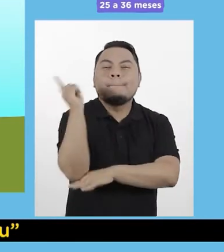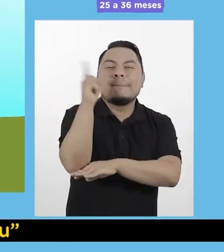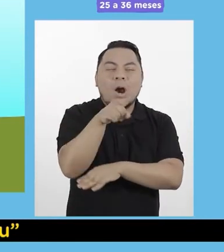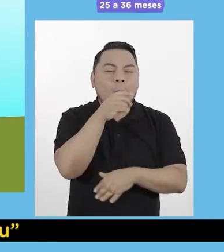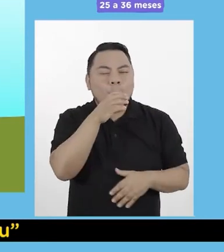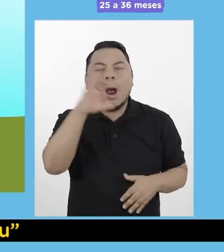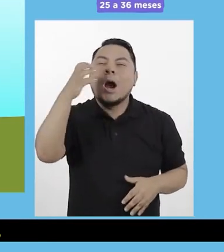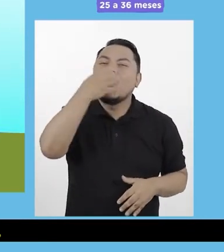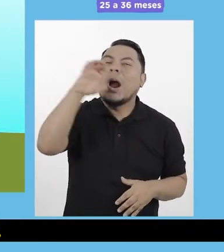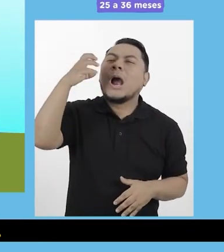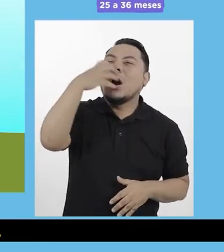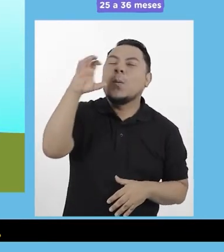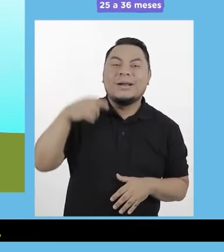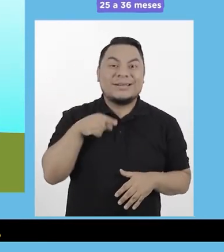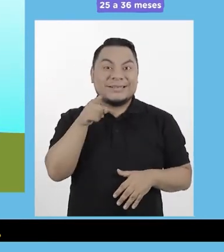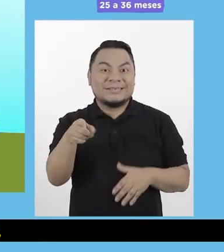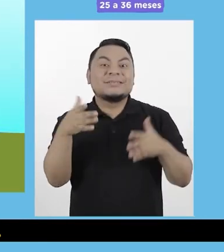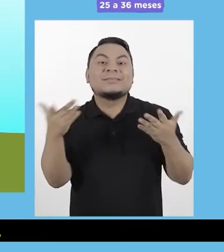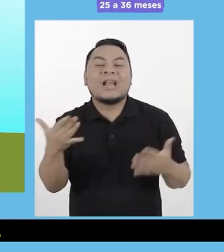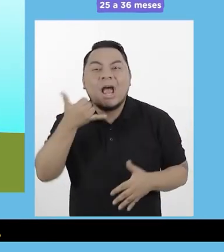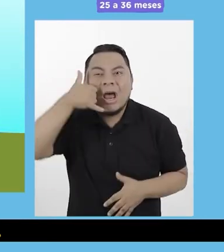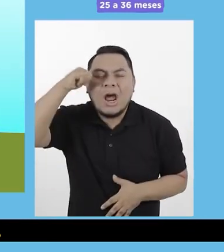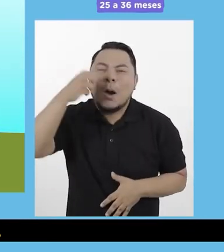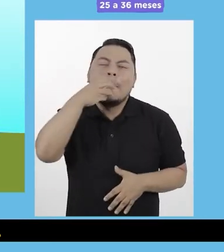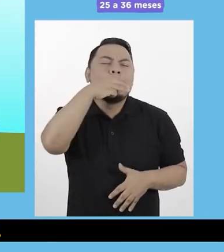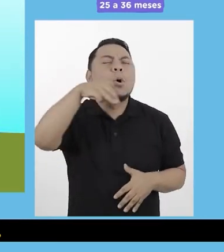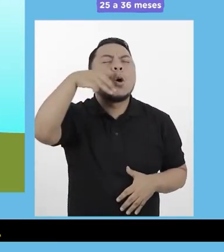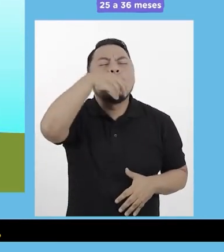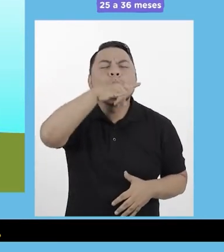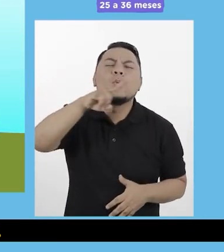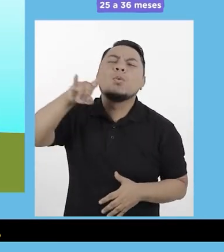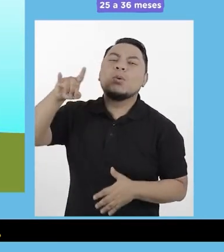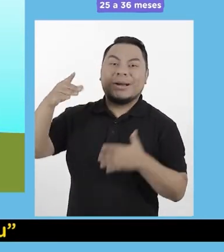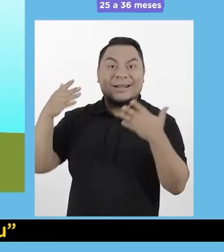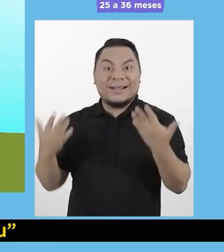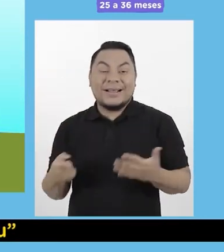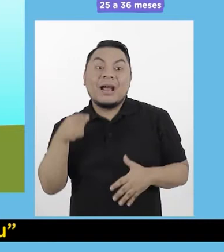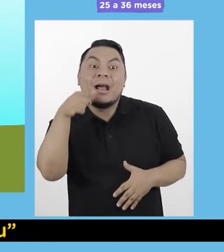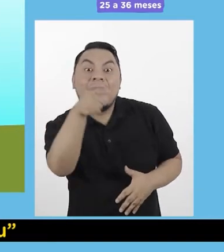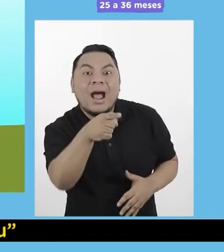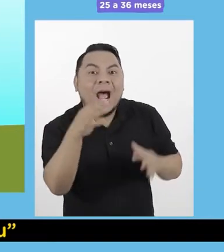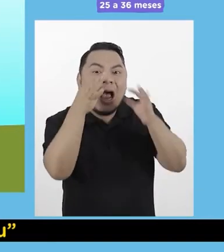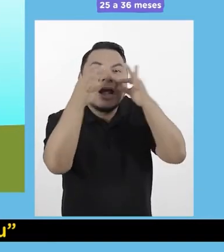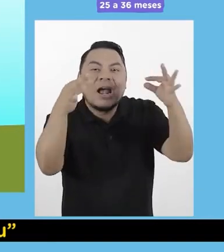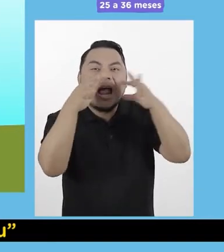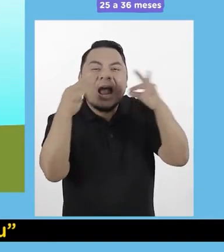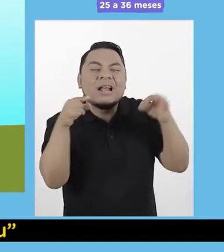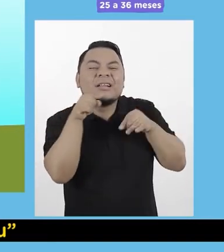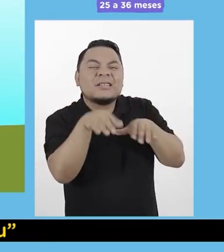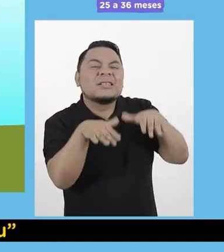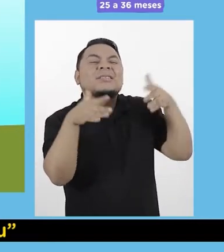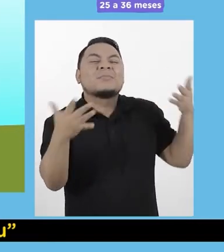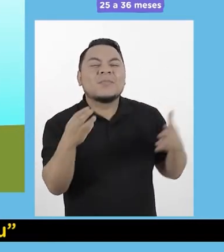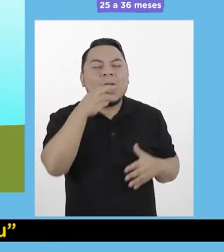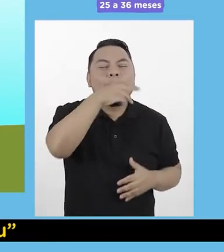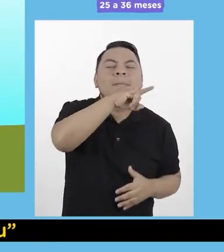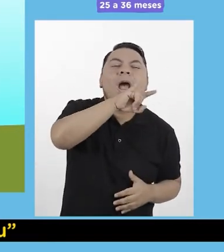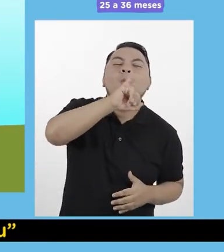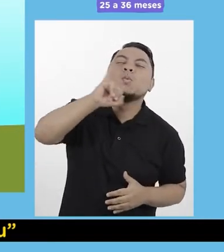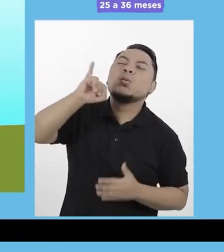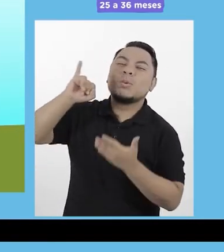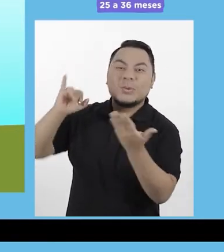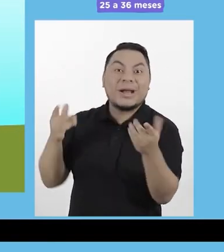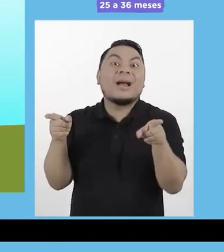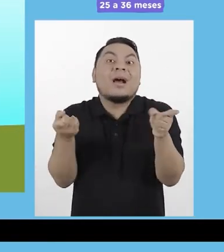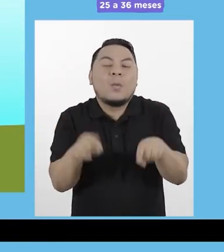guau, guau, guau, y la vaca hace mu, mu, mu. El gato hace miau, miau,